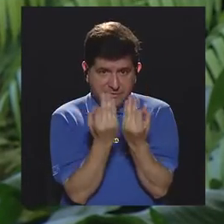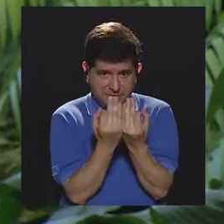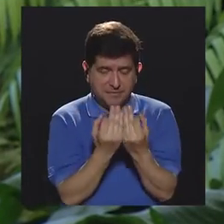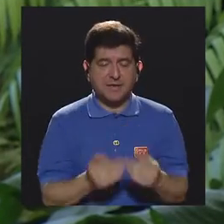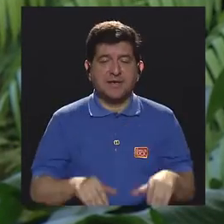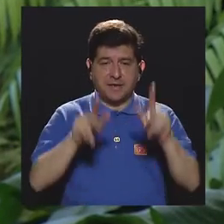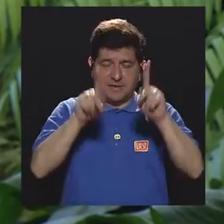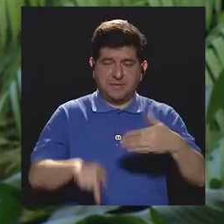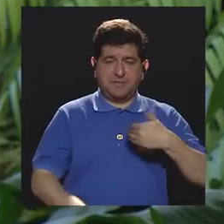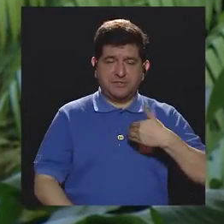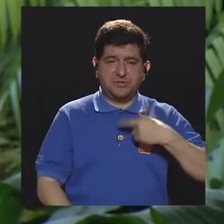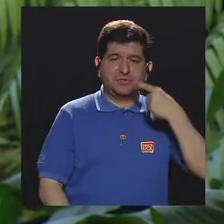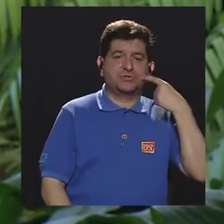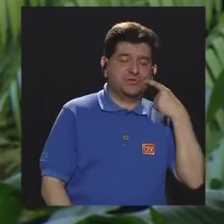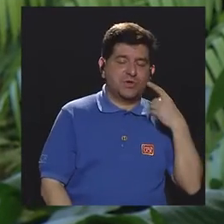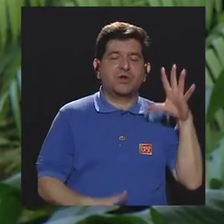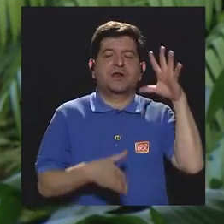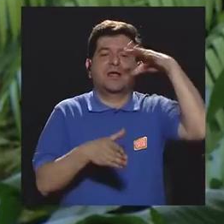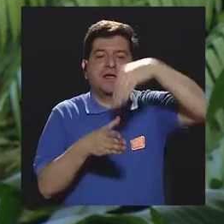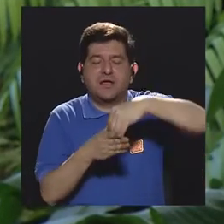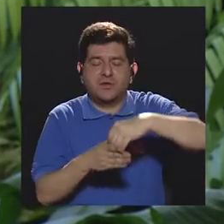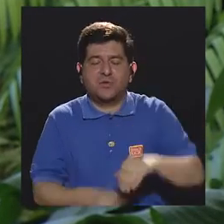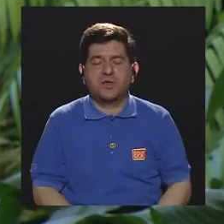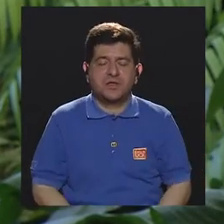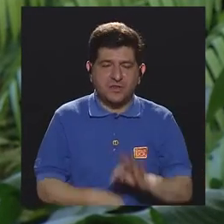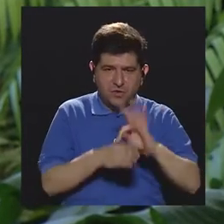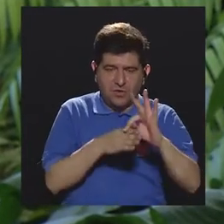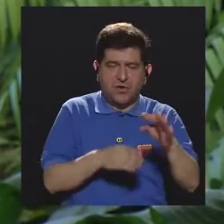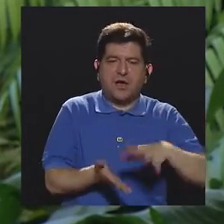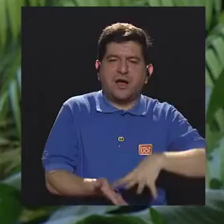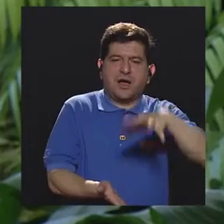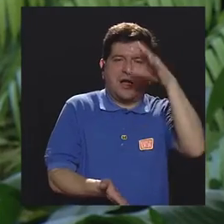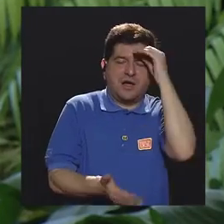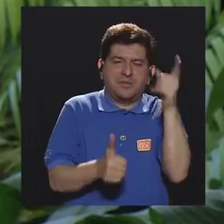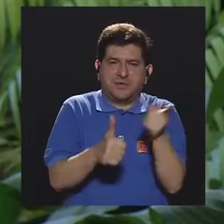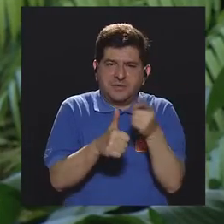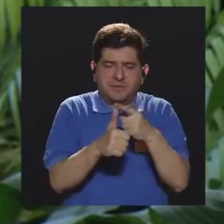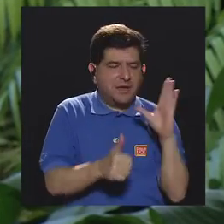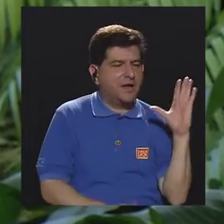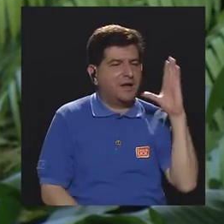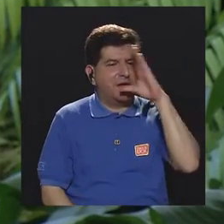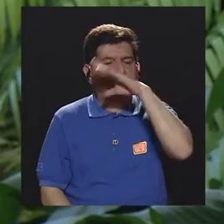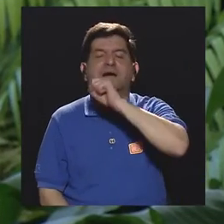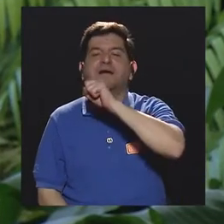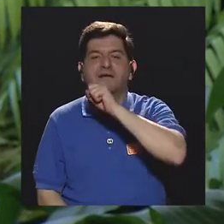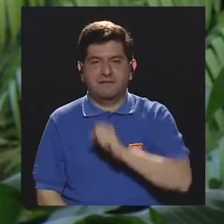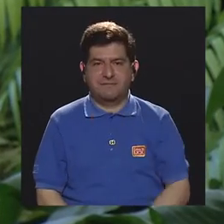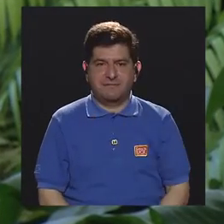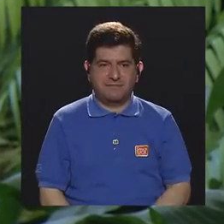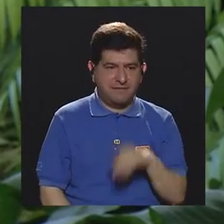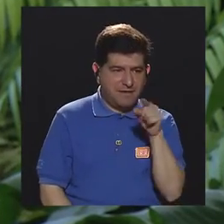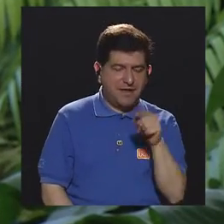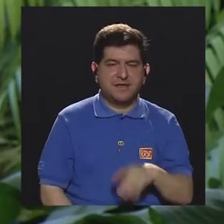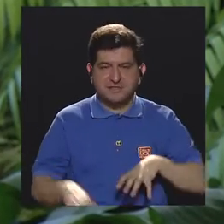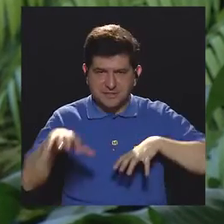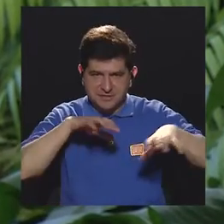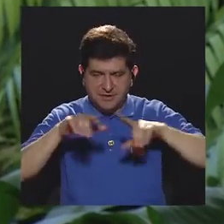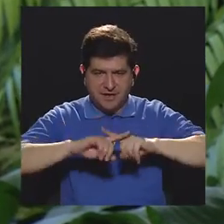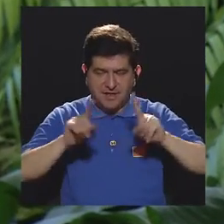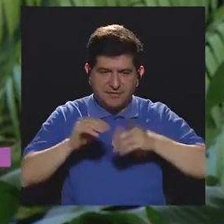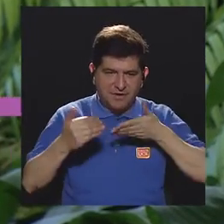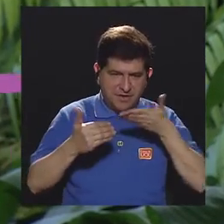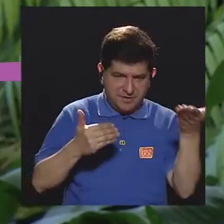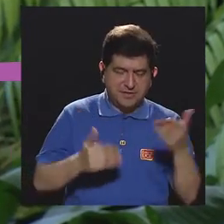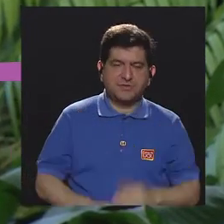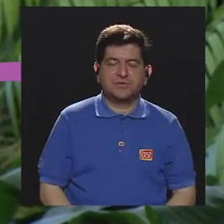adicción, también se integren al tratamiento, aprendan. Primero porque se dan cuenta, se van a dar cuenta que estaban reaccionando a